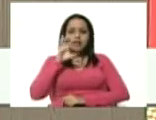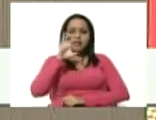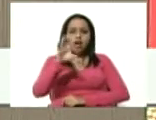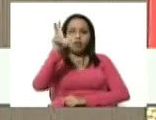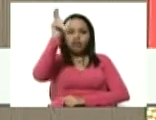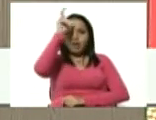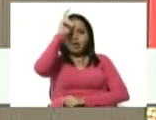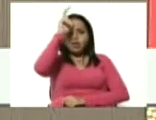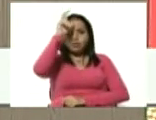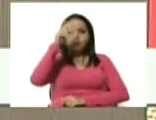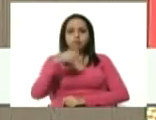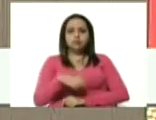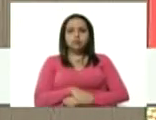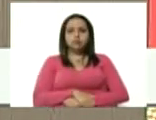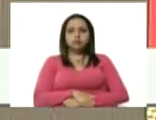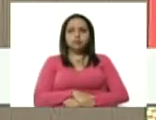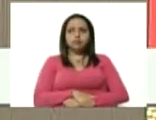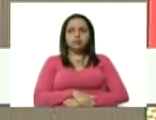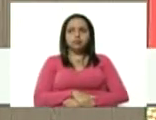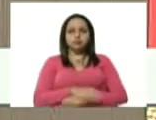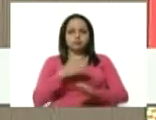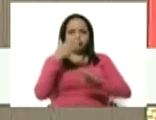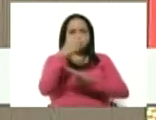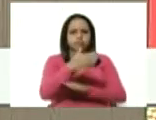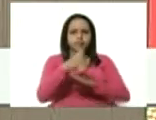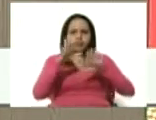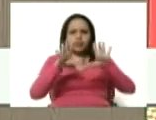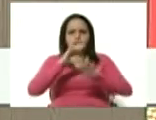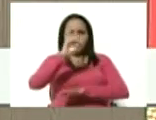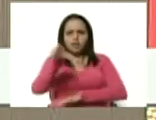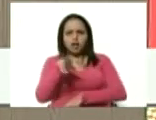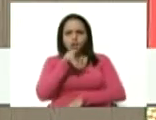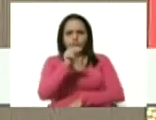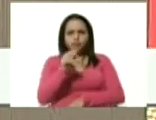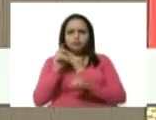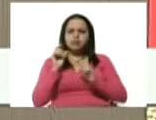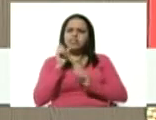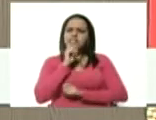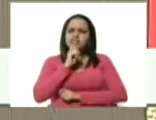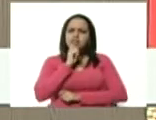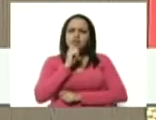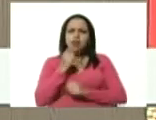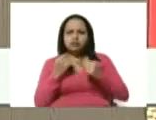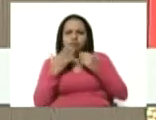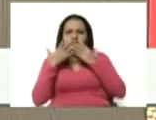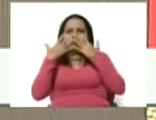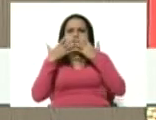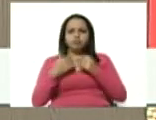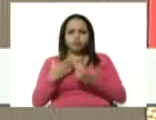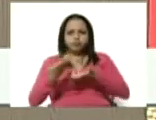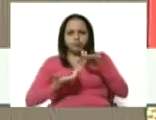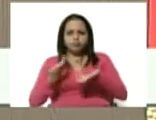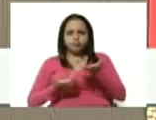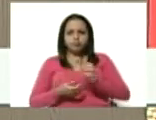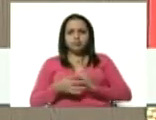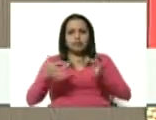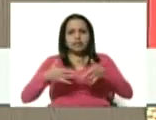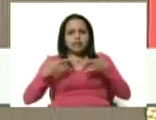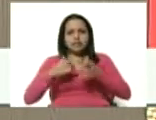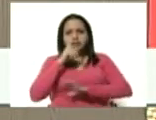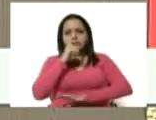Falcón. Ingresó el 10 de junio con dificultad respiratoria, fiebre, malestar